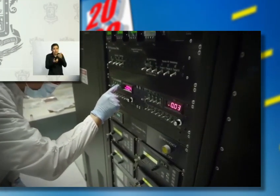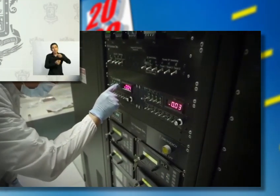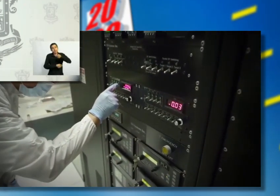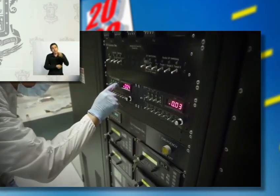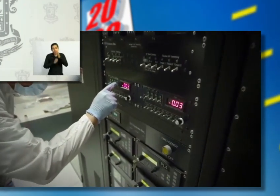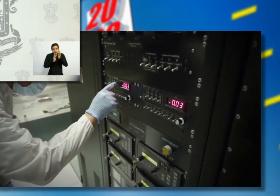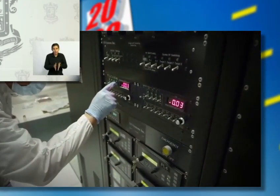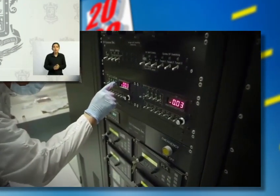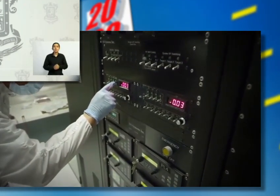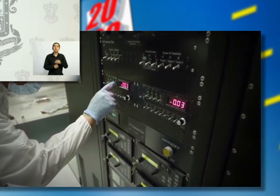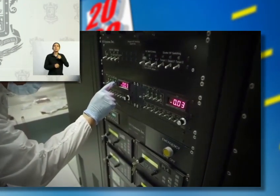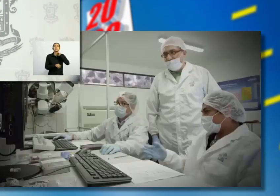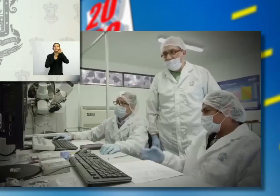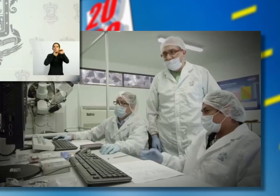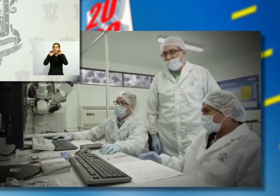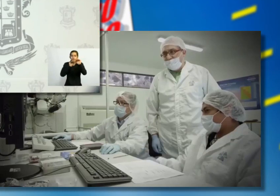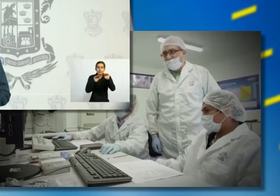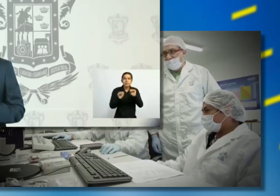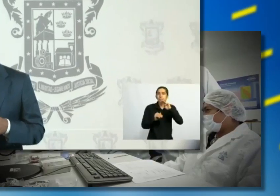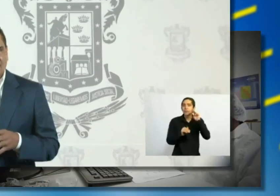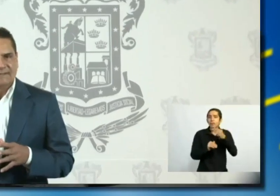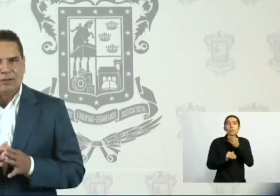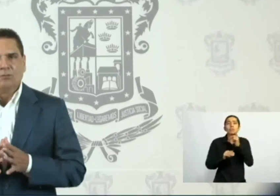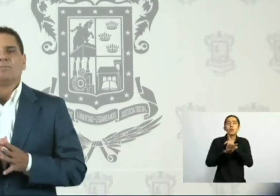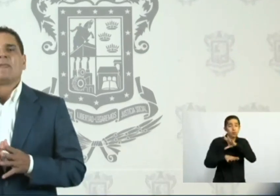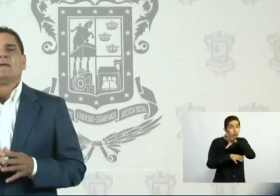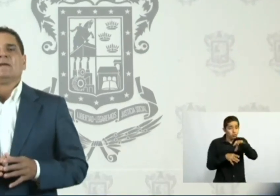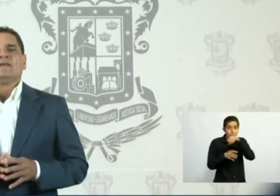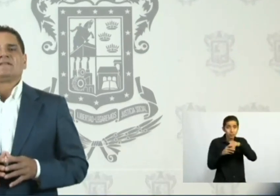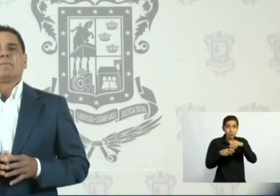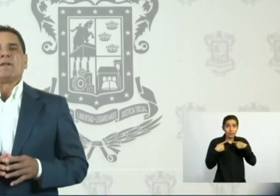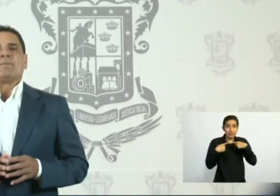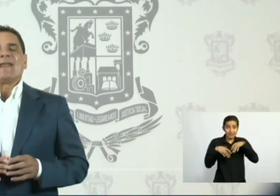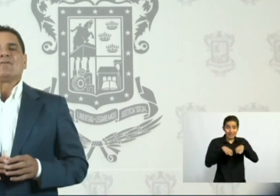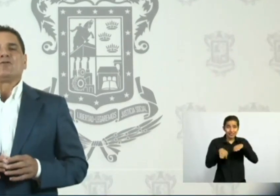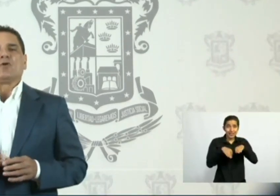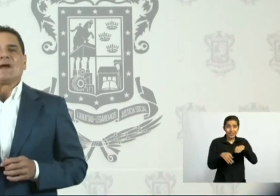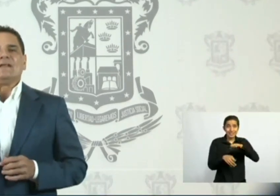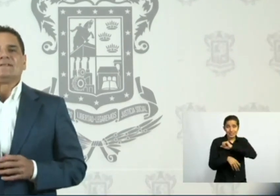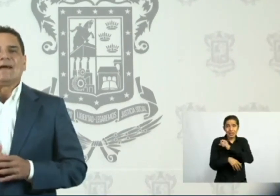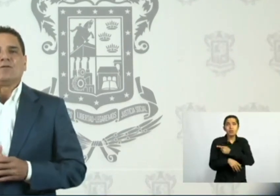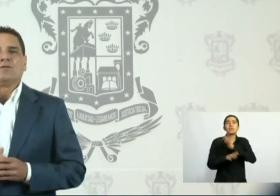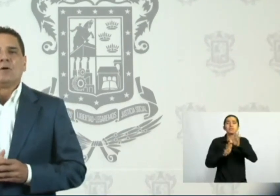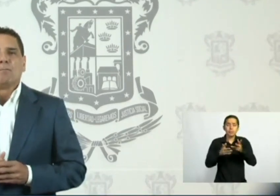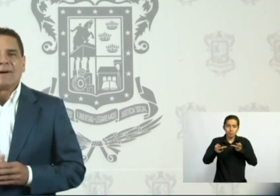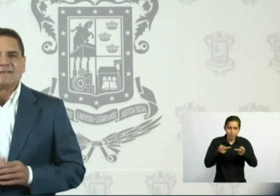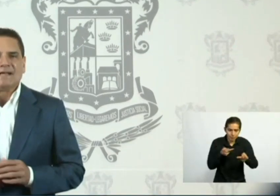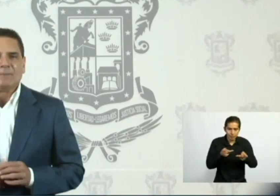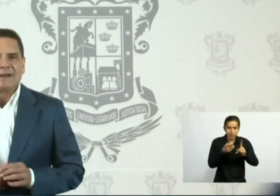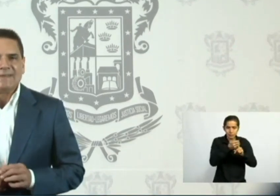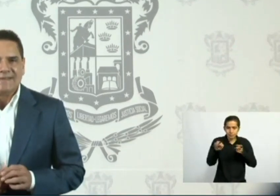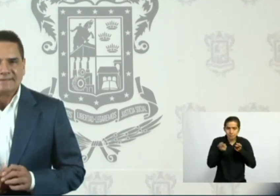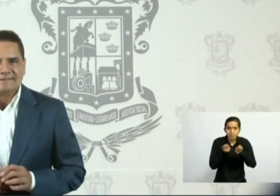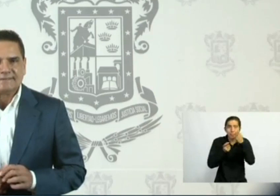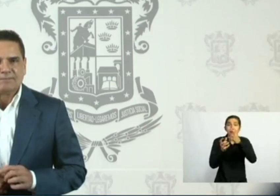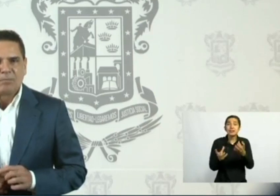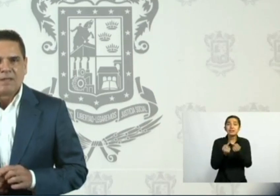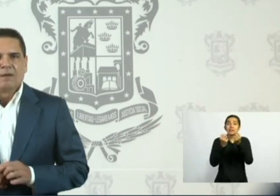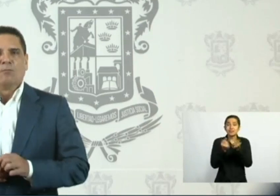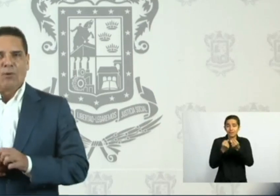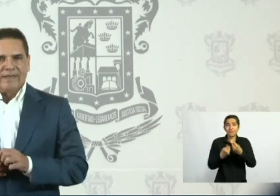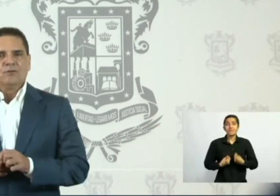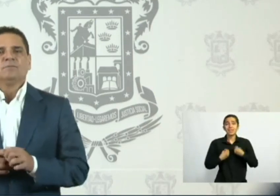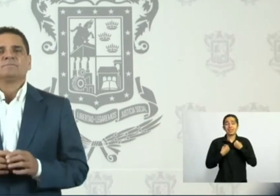michoacanos, todo el personal de salud en el estado está preparado y organizado para salvar vidas.